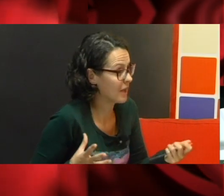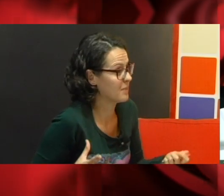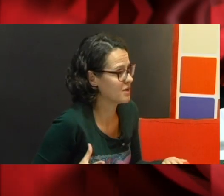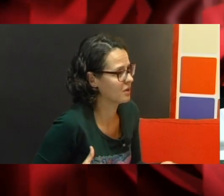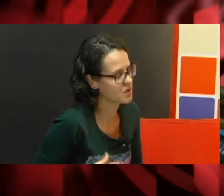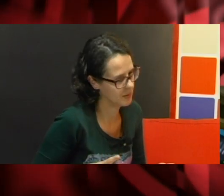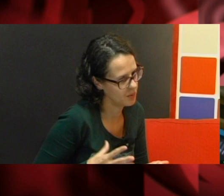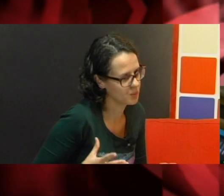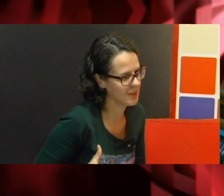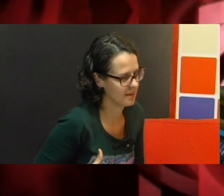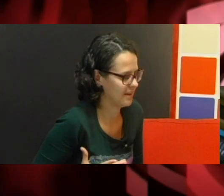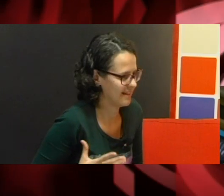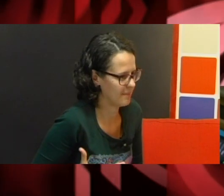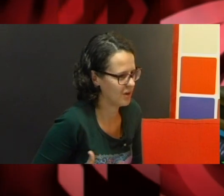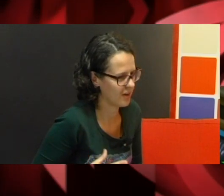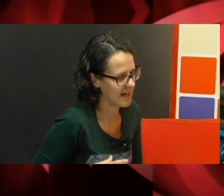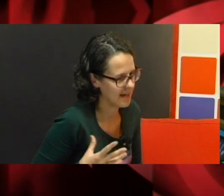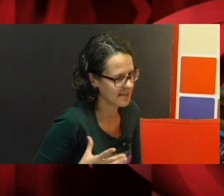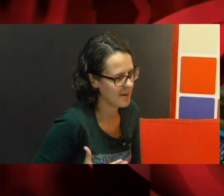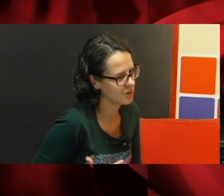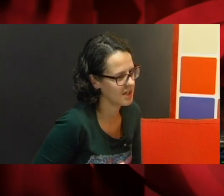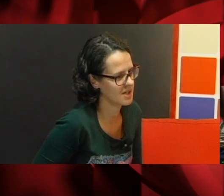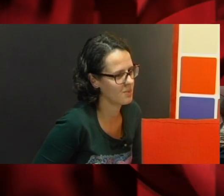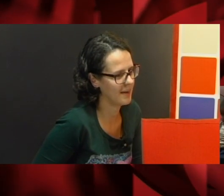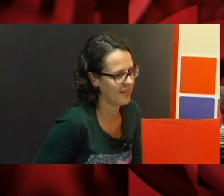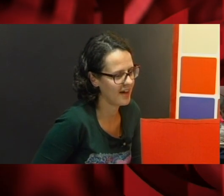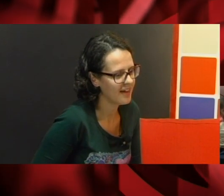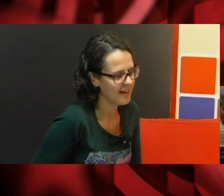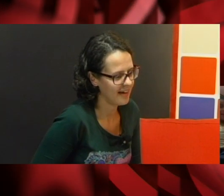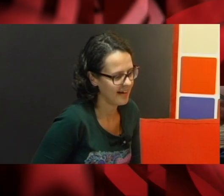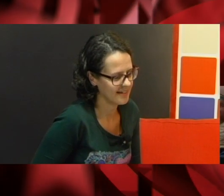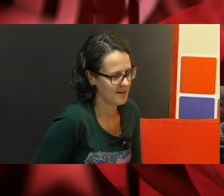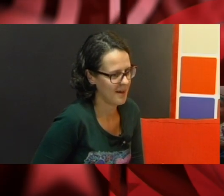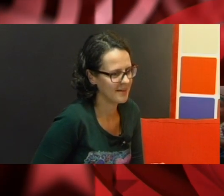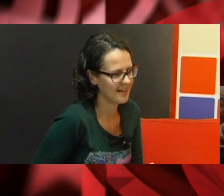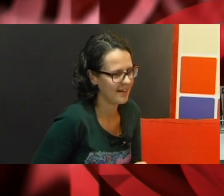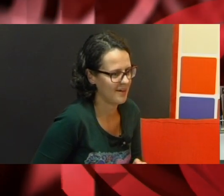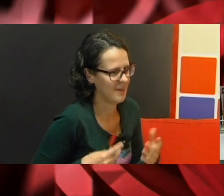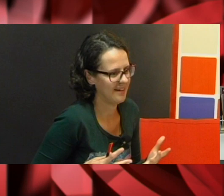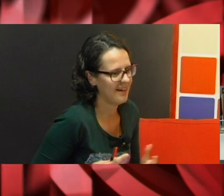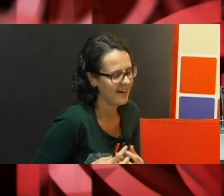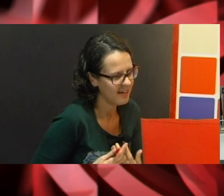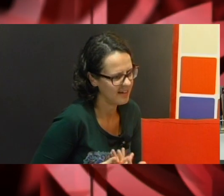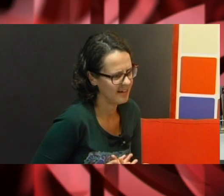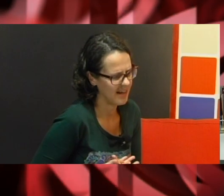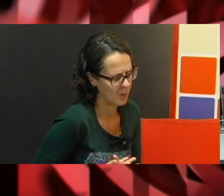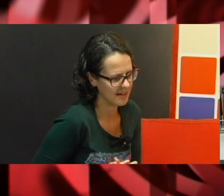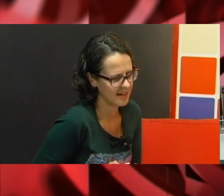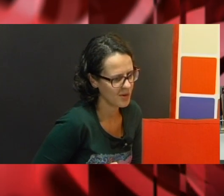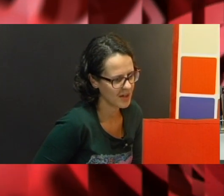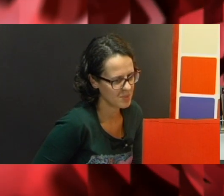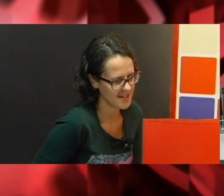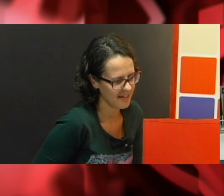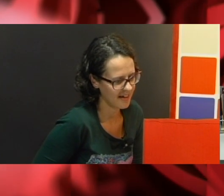espacio no y sobre todo de la terminología esa mala utilización me parecía extremadamente maniquea y la